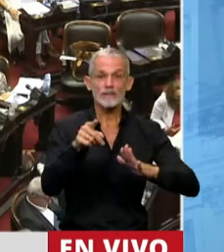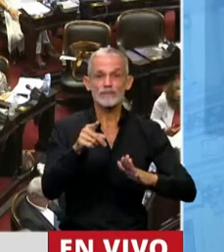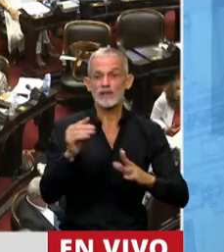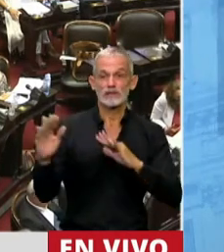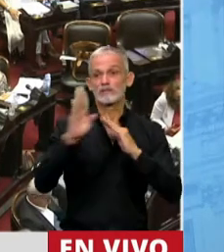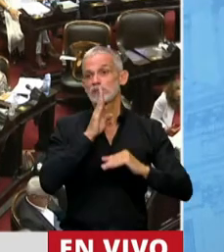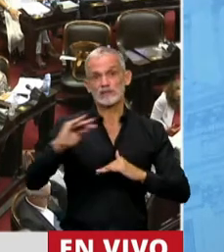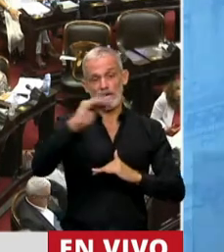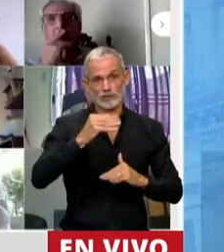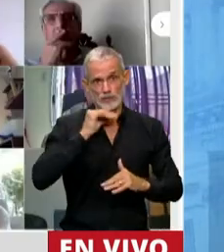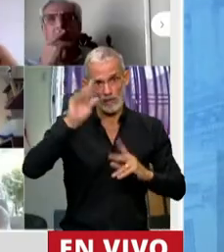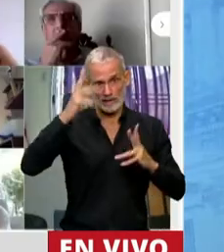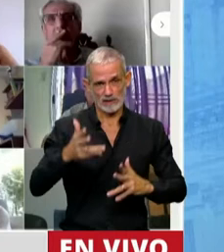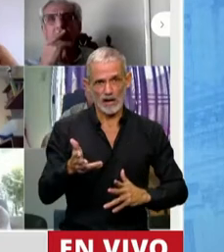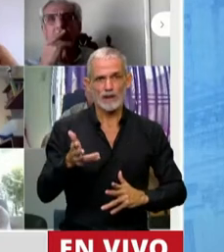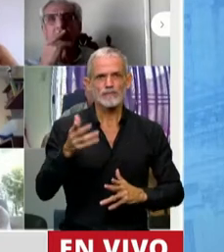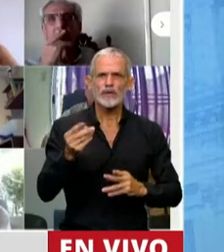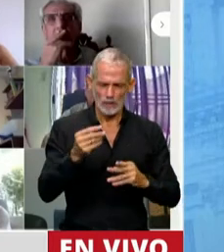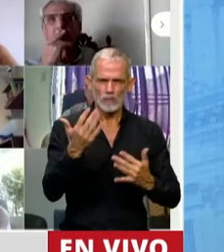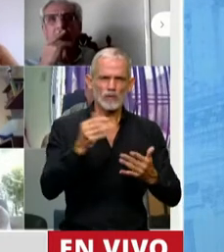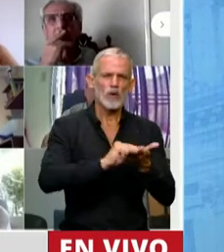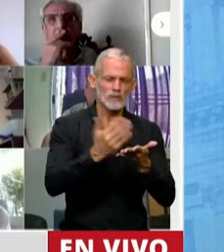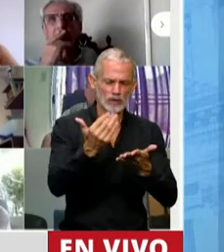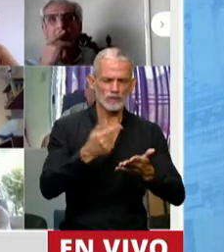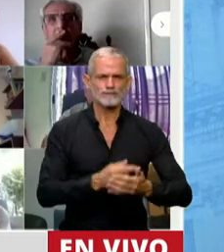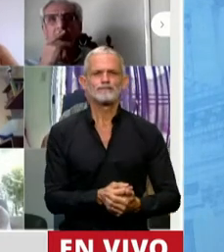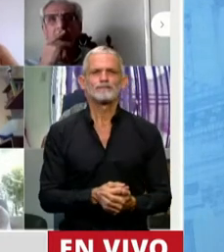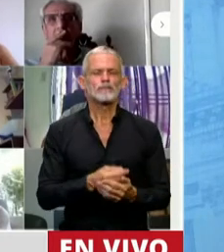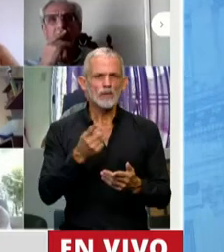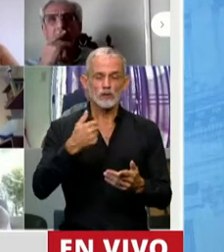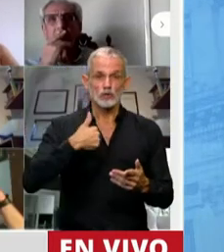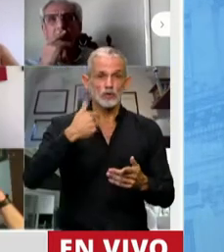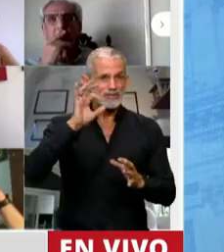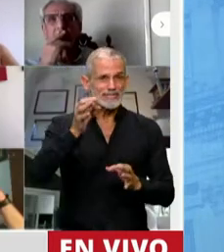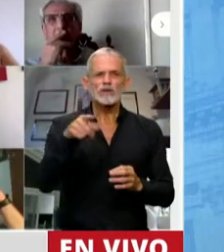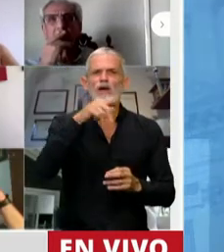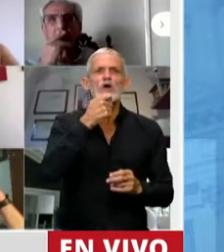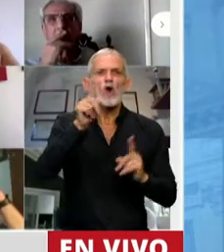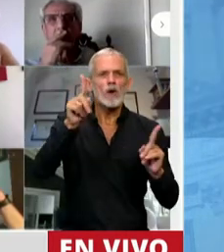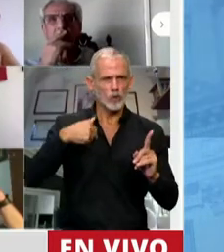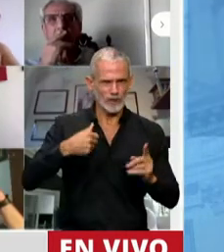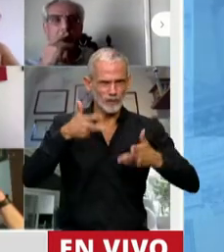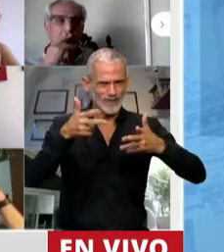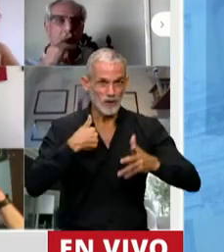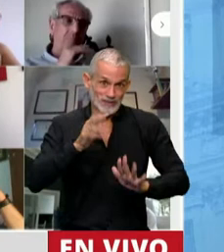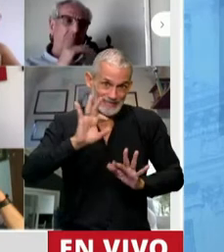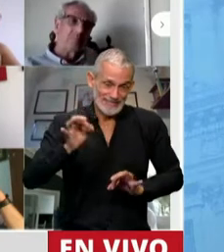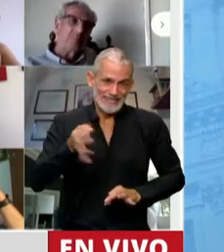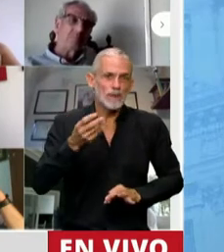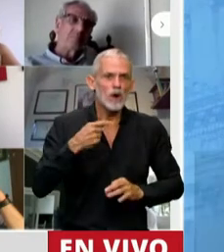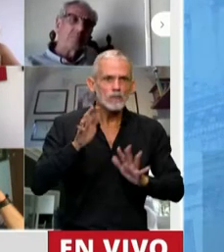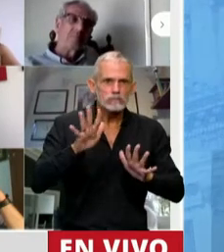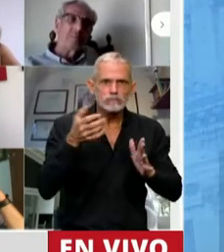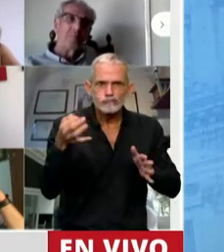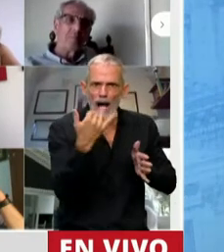Silencio, por favor. Durante 30 años. Continúa, diputado. Continúe, entiendo, diputado, que no les guste lo que planteo, pero es lo que está